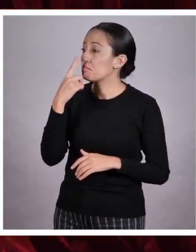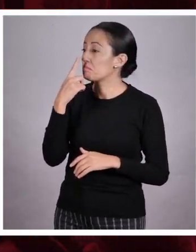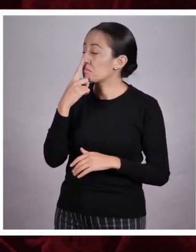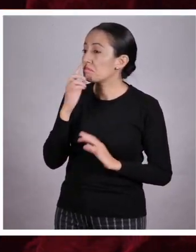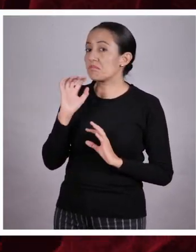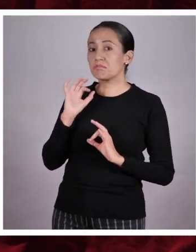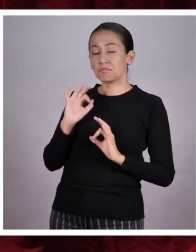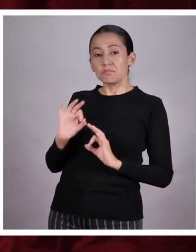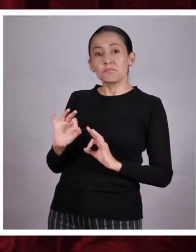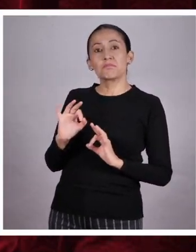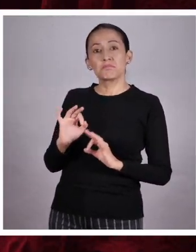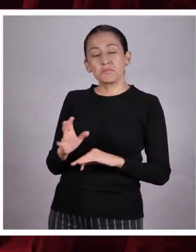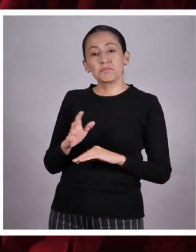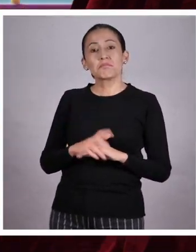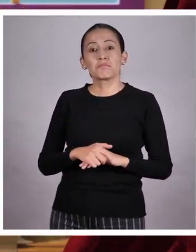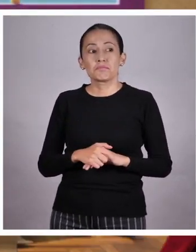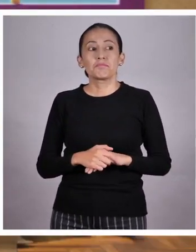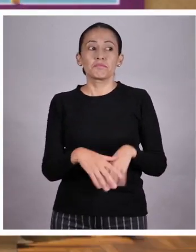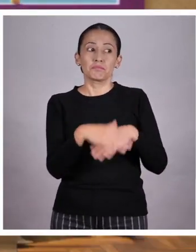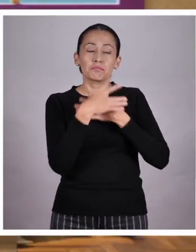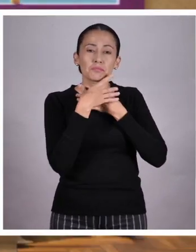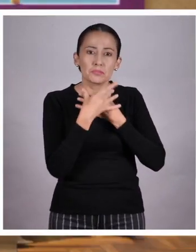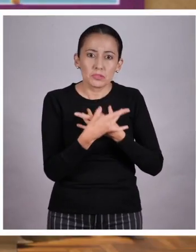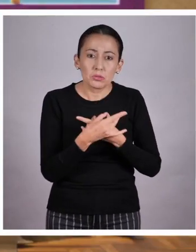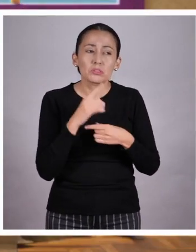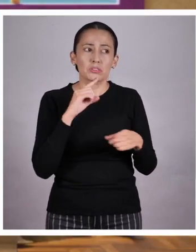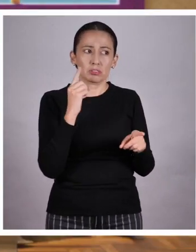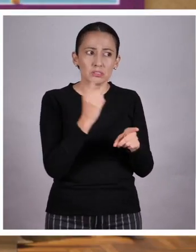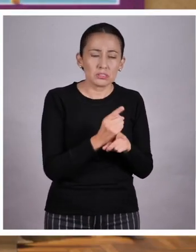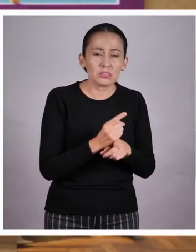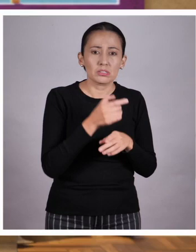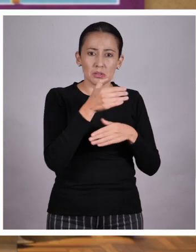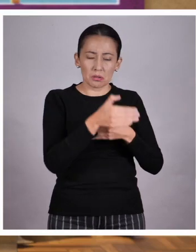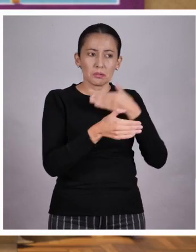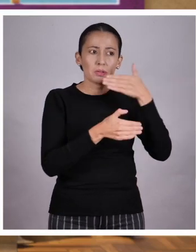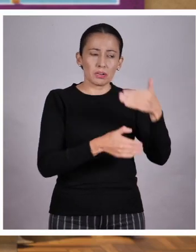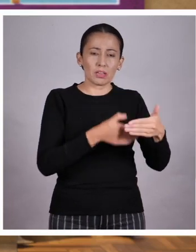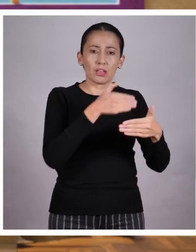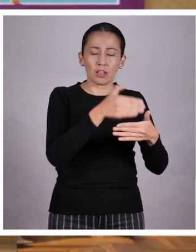interesante! Sí, te gusta, ¿verdad? Sí, sí, sí.